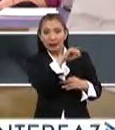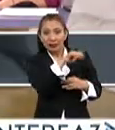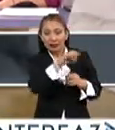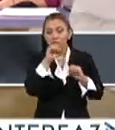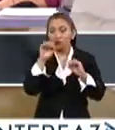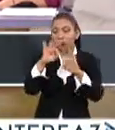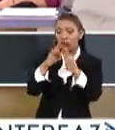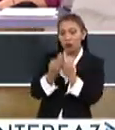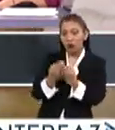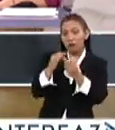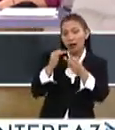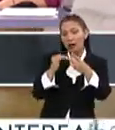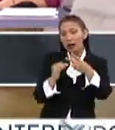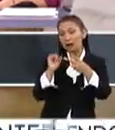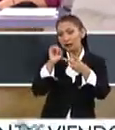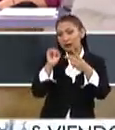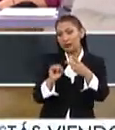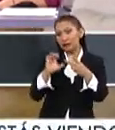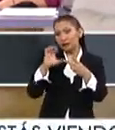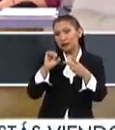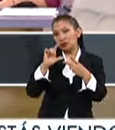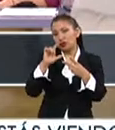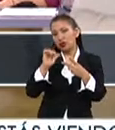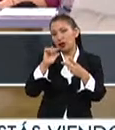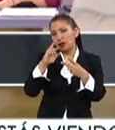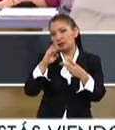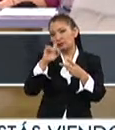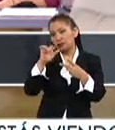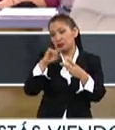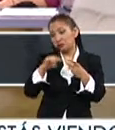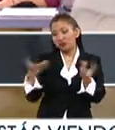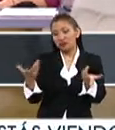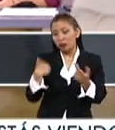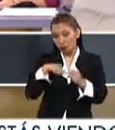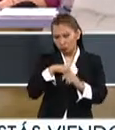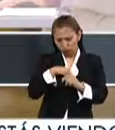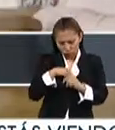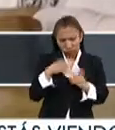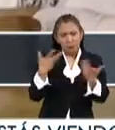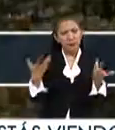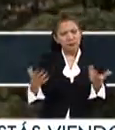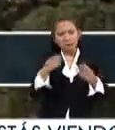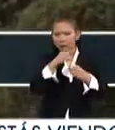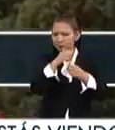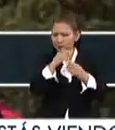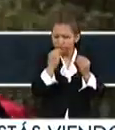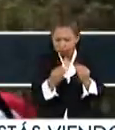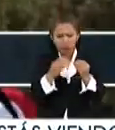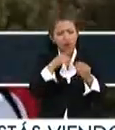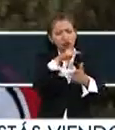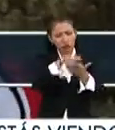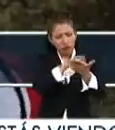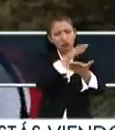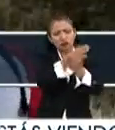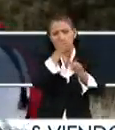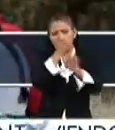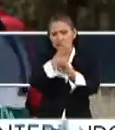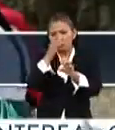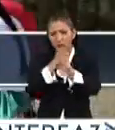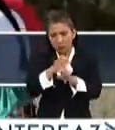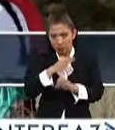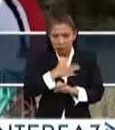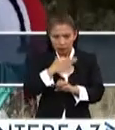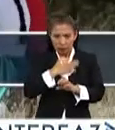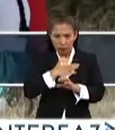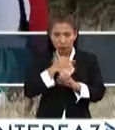el modelo que sigue el Sistema Escolarizado Nacional. Es decir, nosotros estamos en muchas entidades, incluyendo por ejemplo la